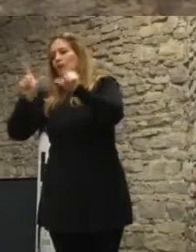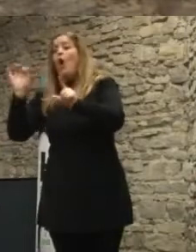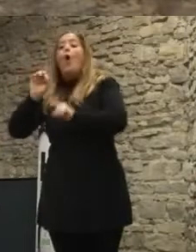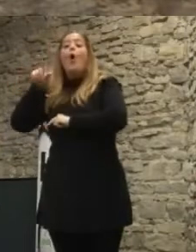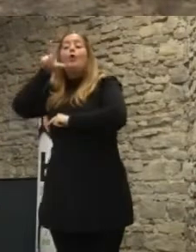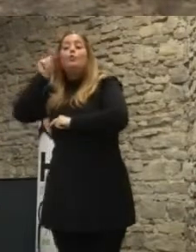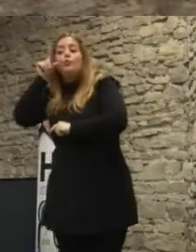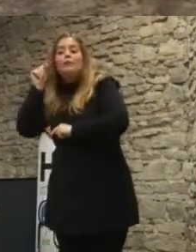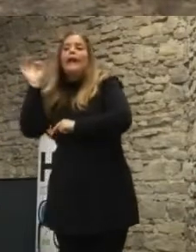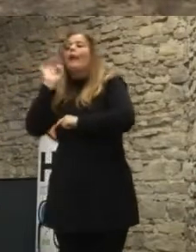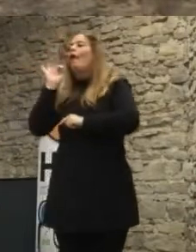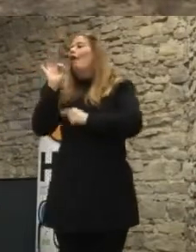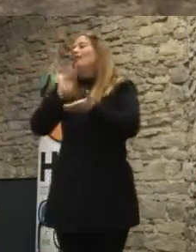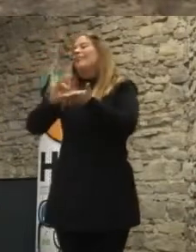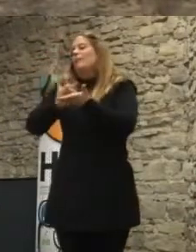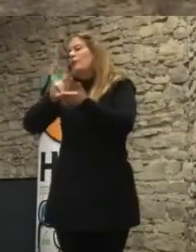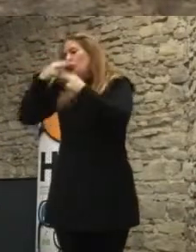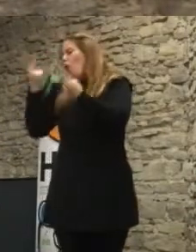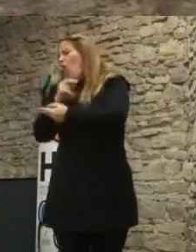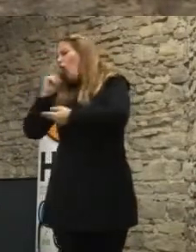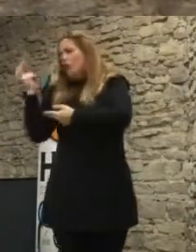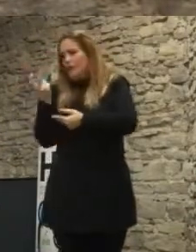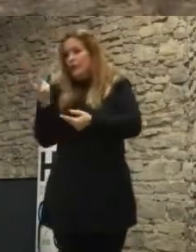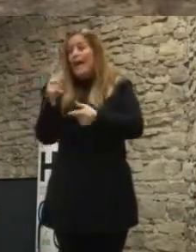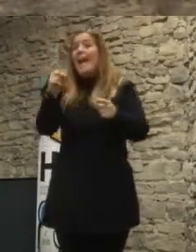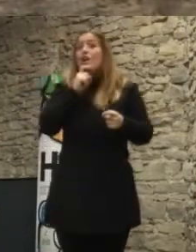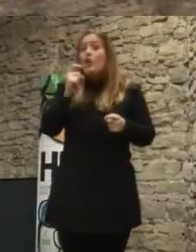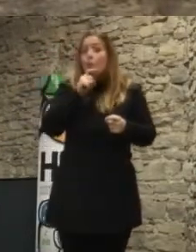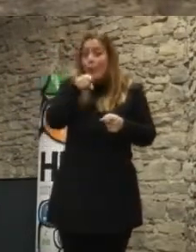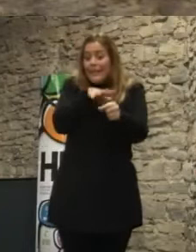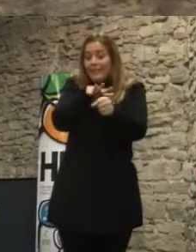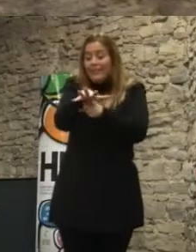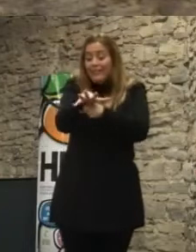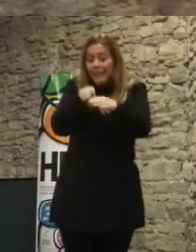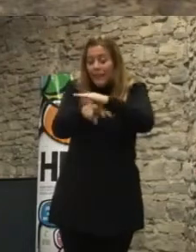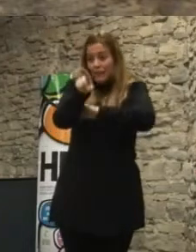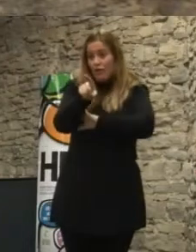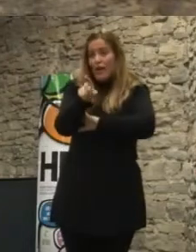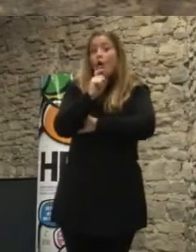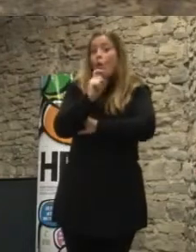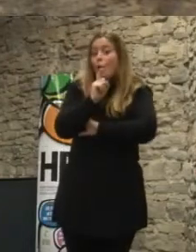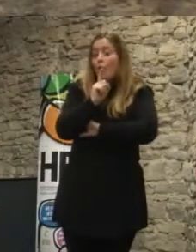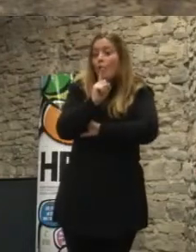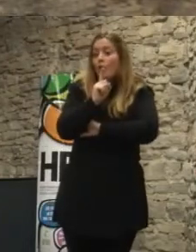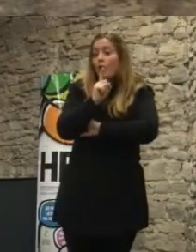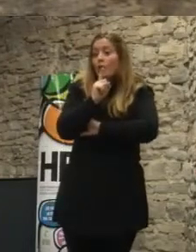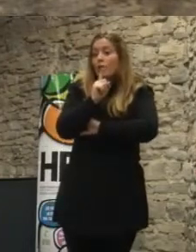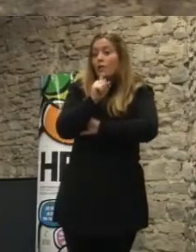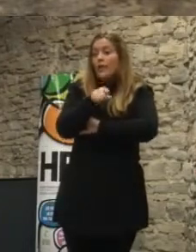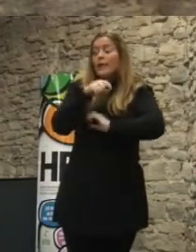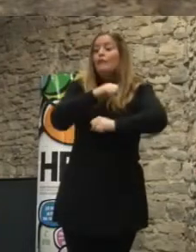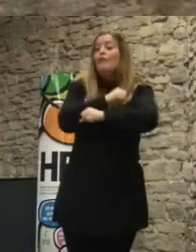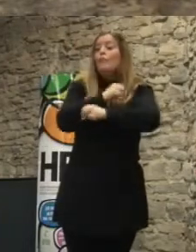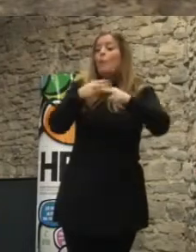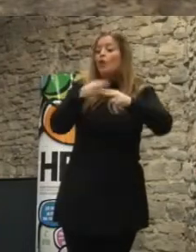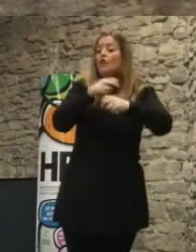lo que sea, ¿no? Entonces, el cómo desarrollar esa incidencia, el fortalecimiento